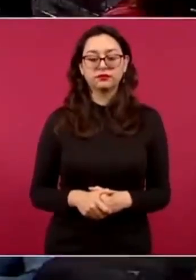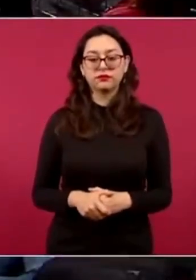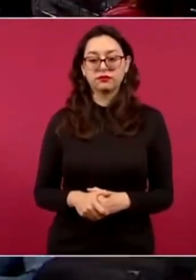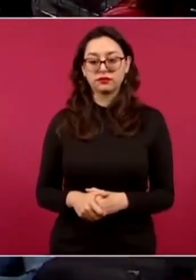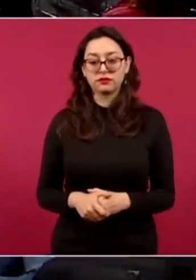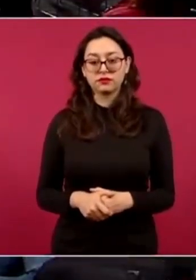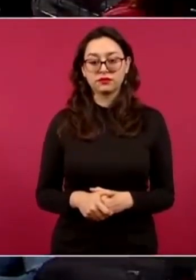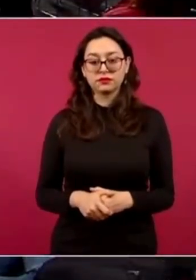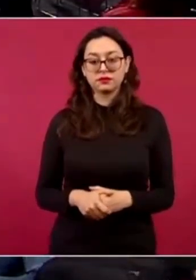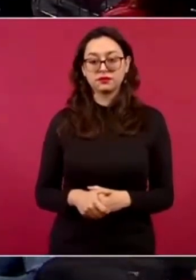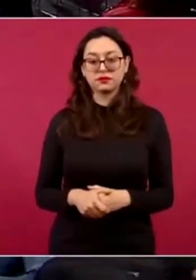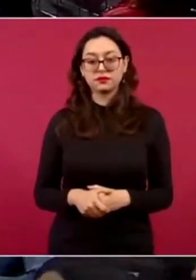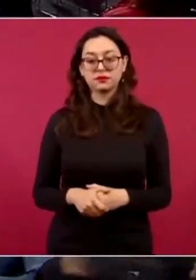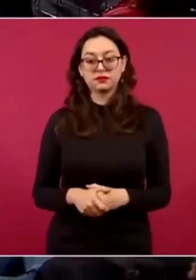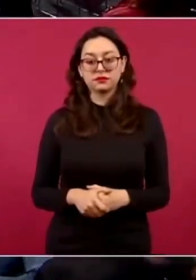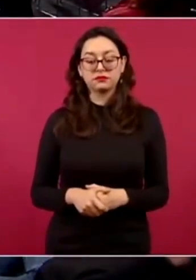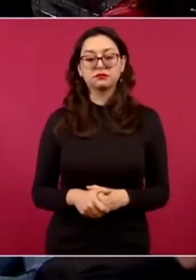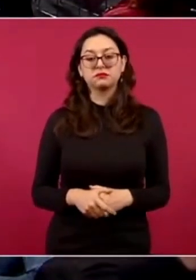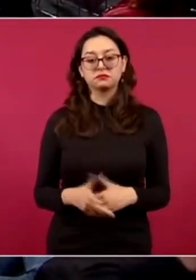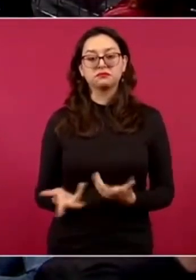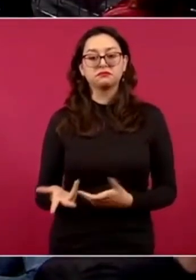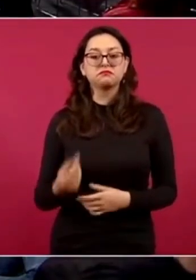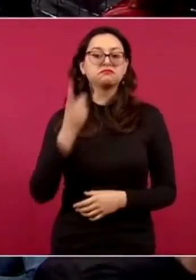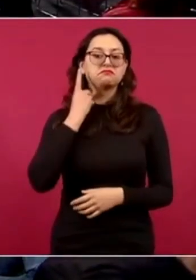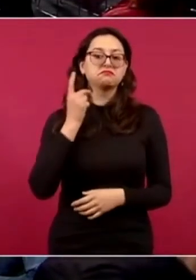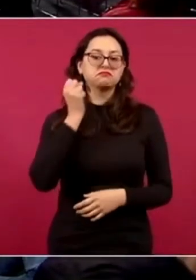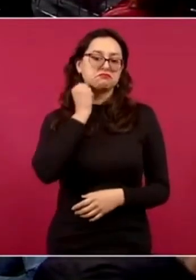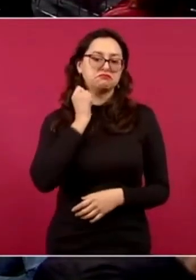y representantes.